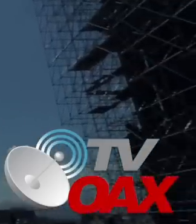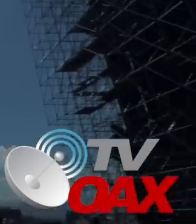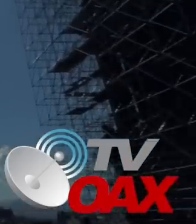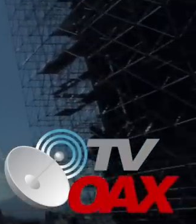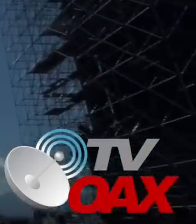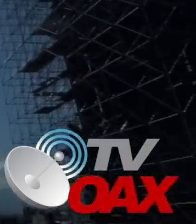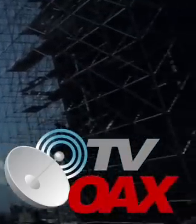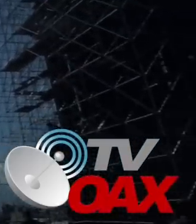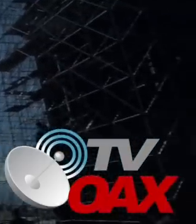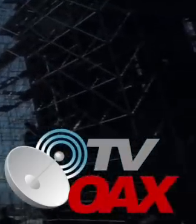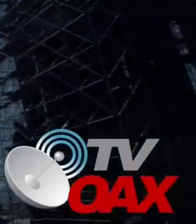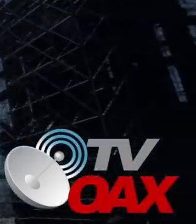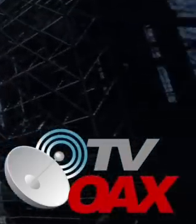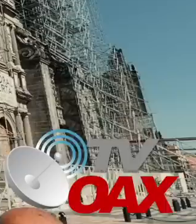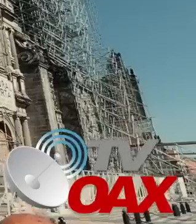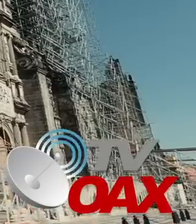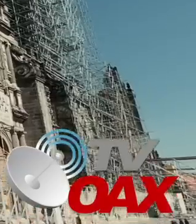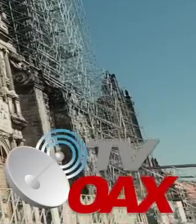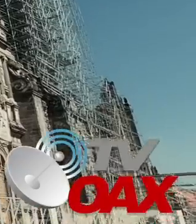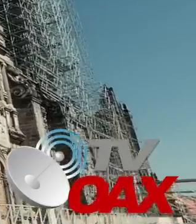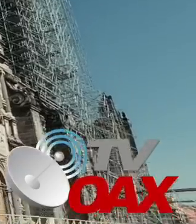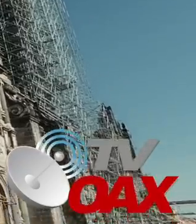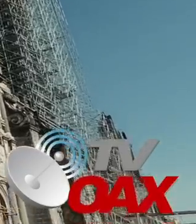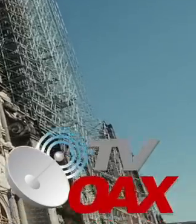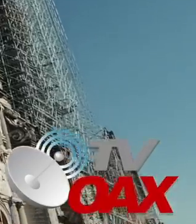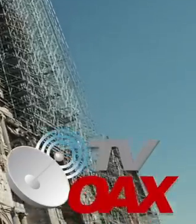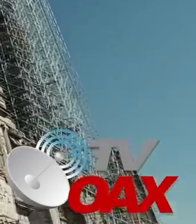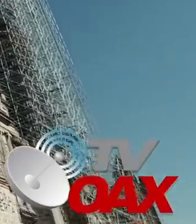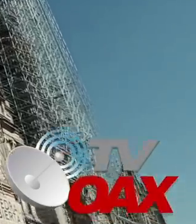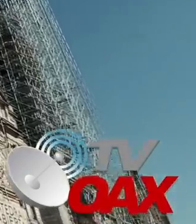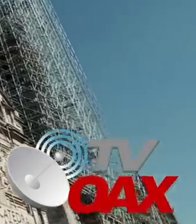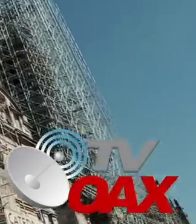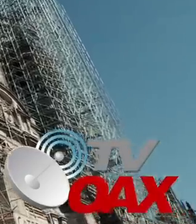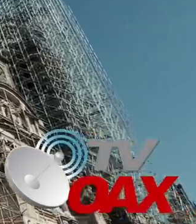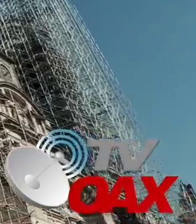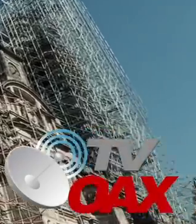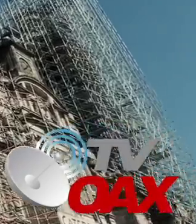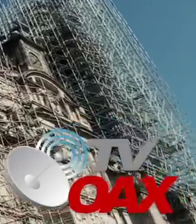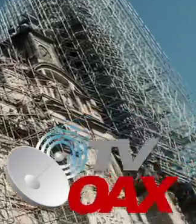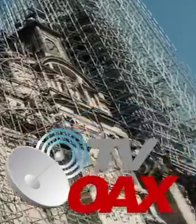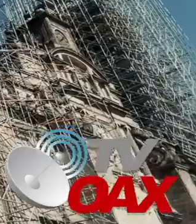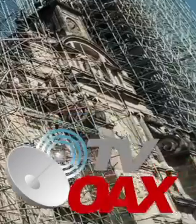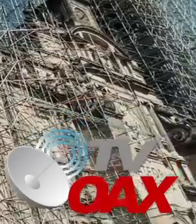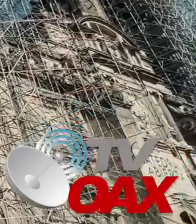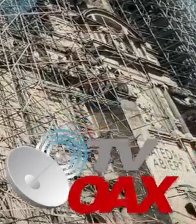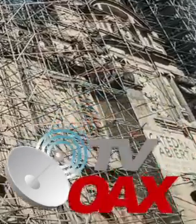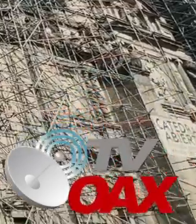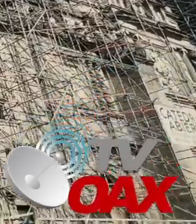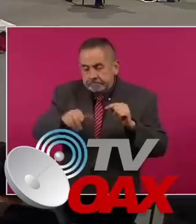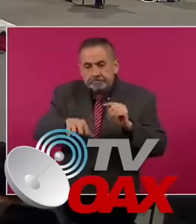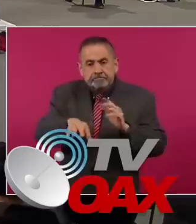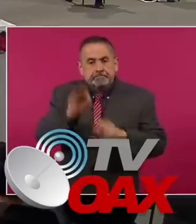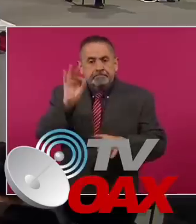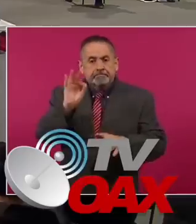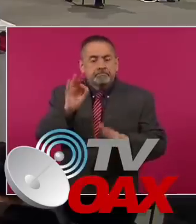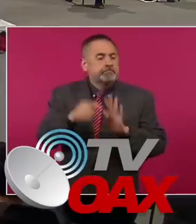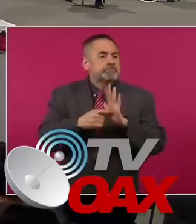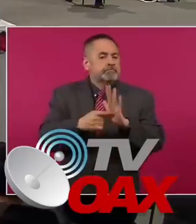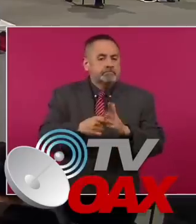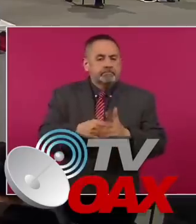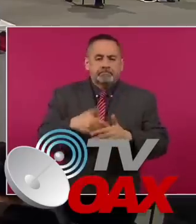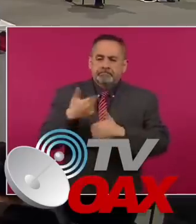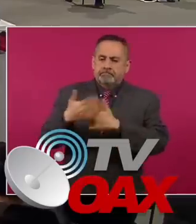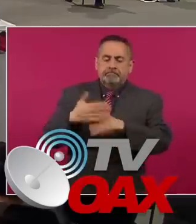de esta antigüedad y de esta historia. Encontramos algunas sorpresas y queremos